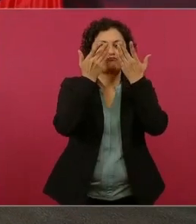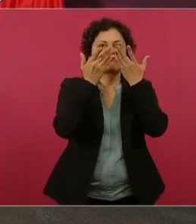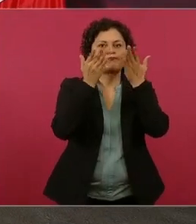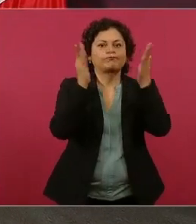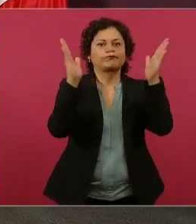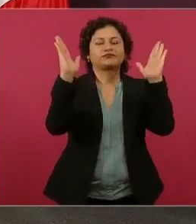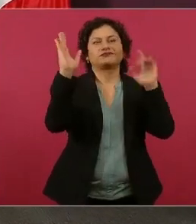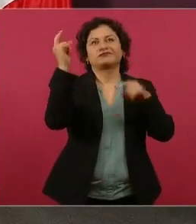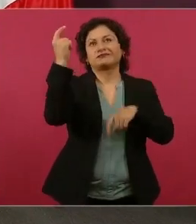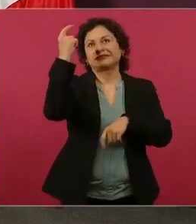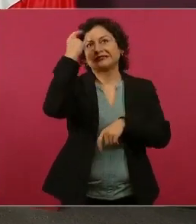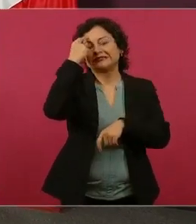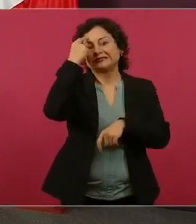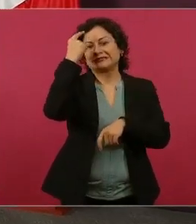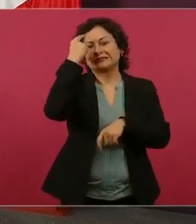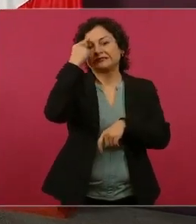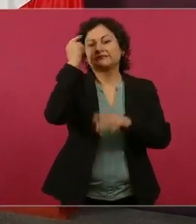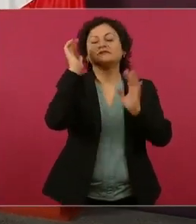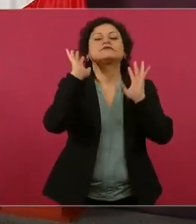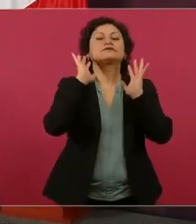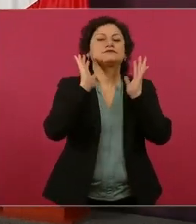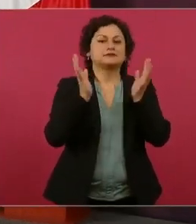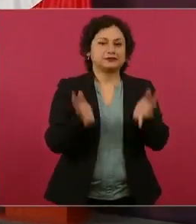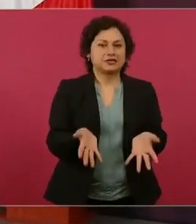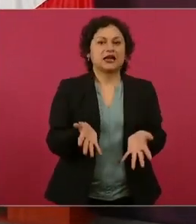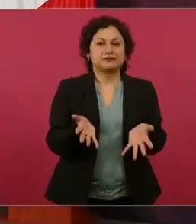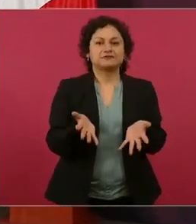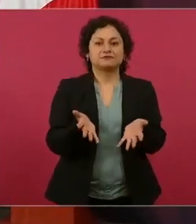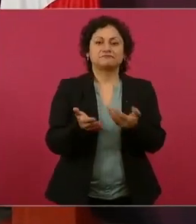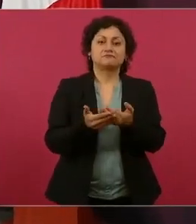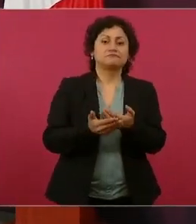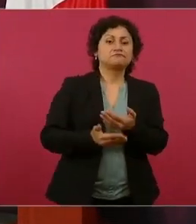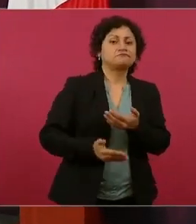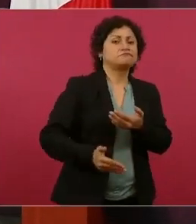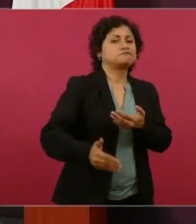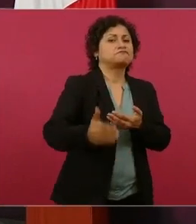Ya se va hacia adelante.